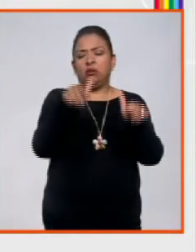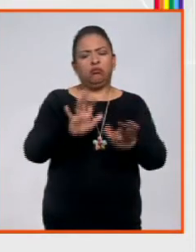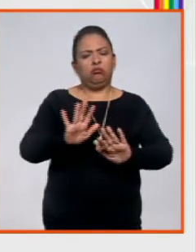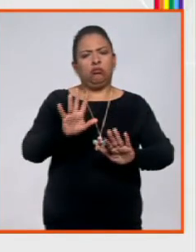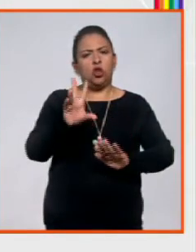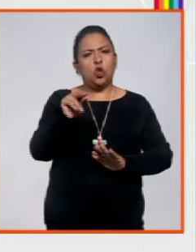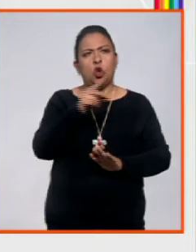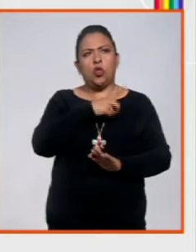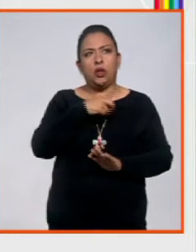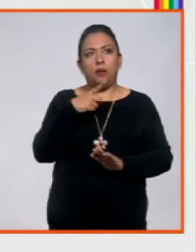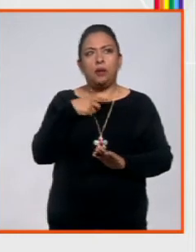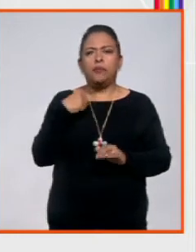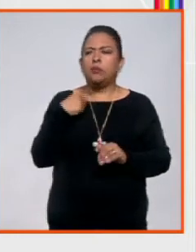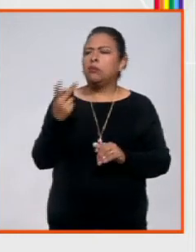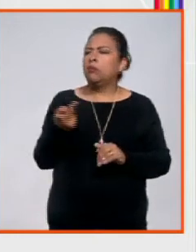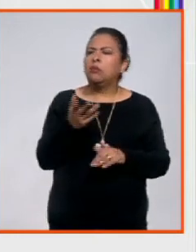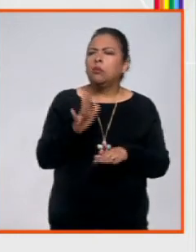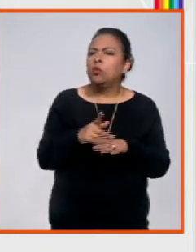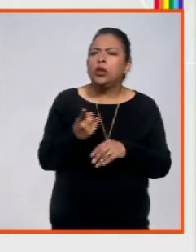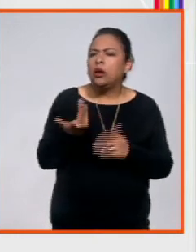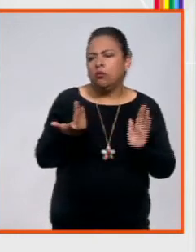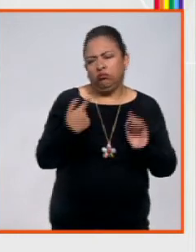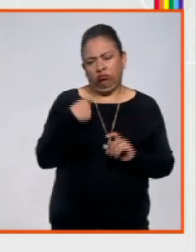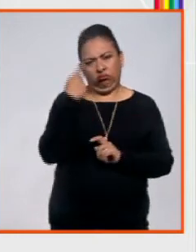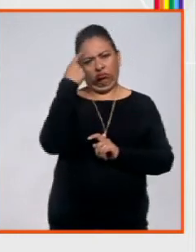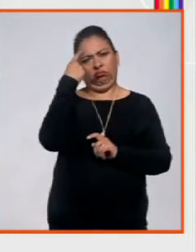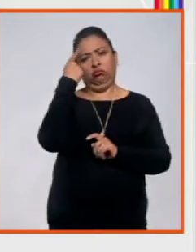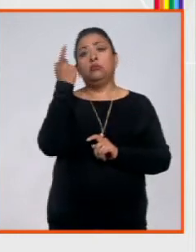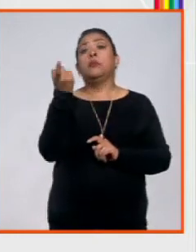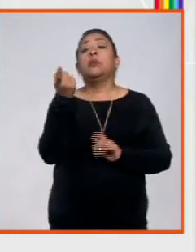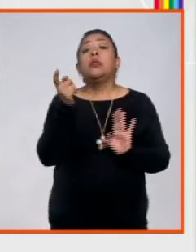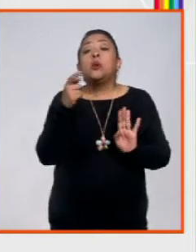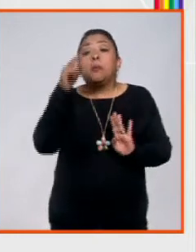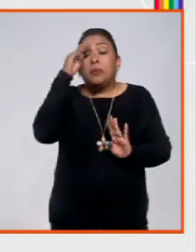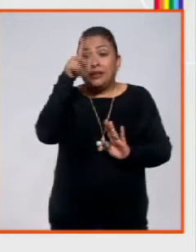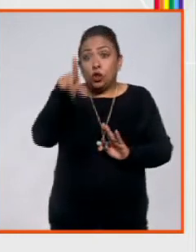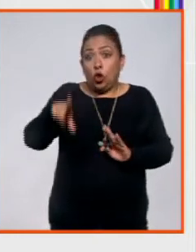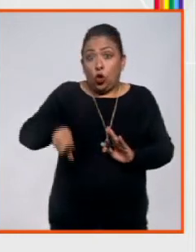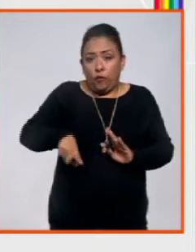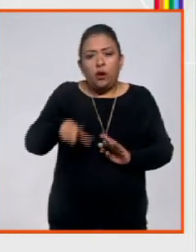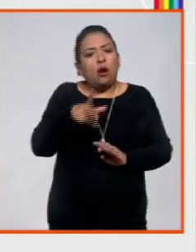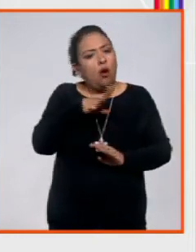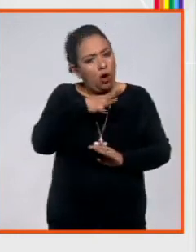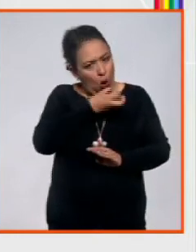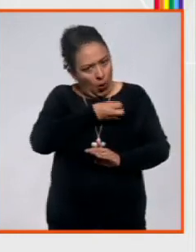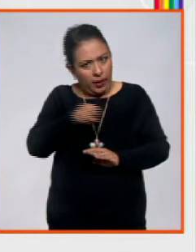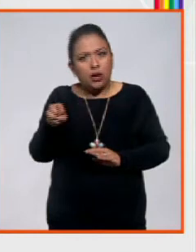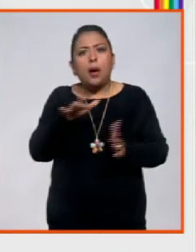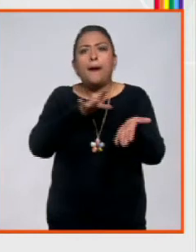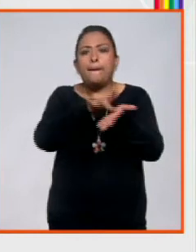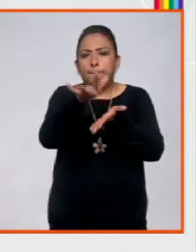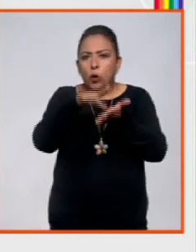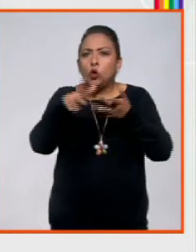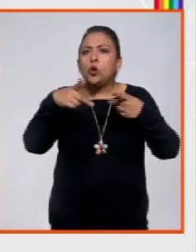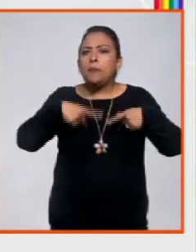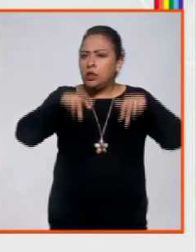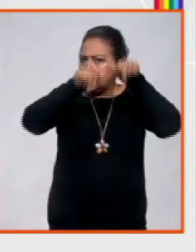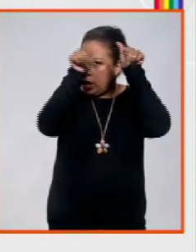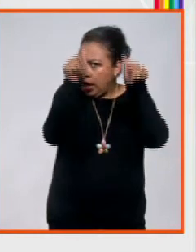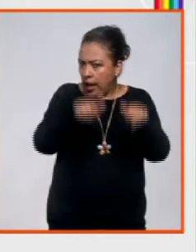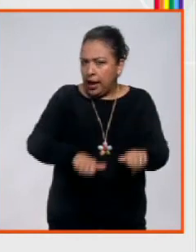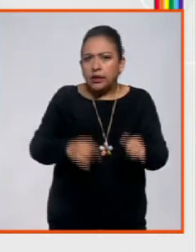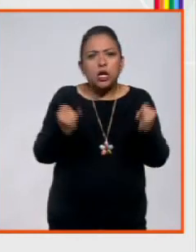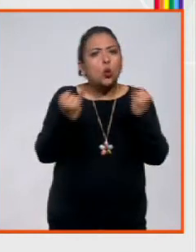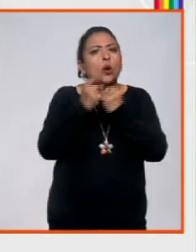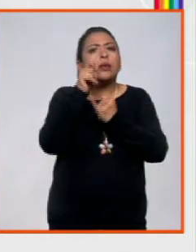yo pregunto por qué no creo que el estado tiene la obligación de apoyar a los artistas así como tiene la